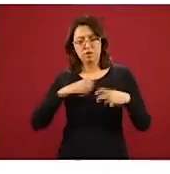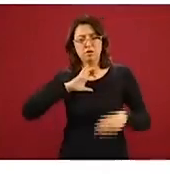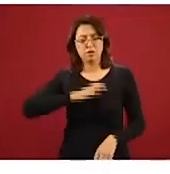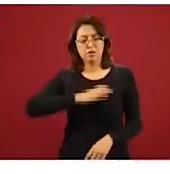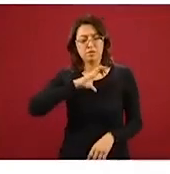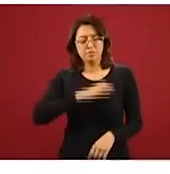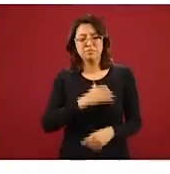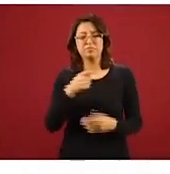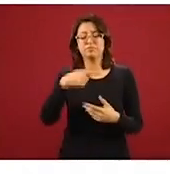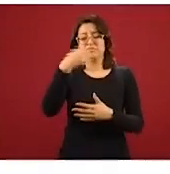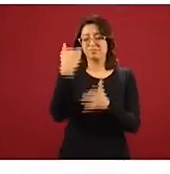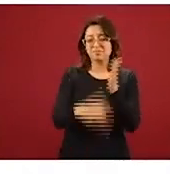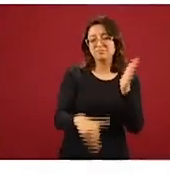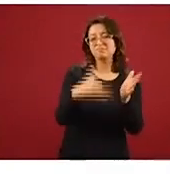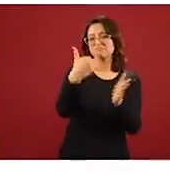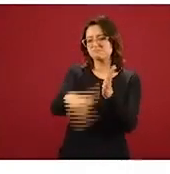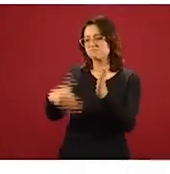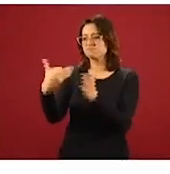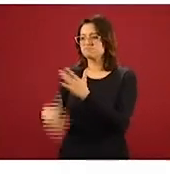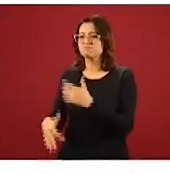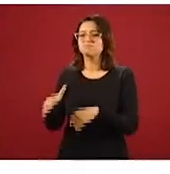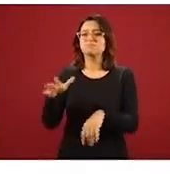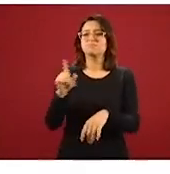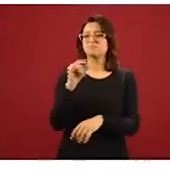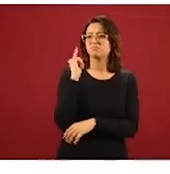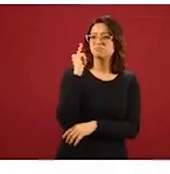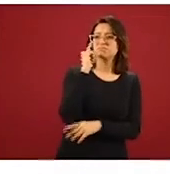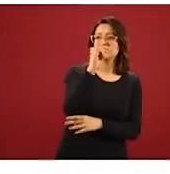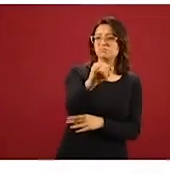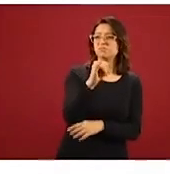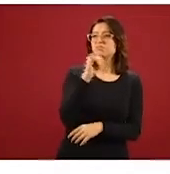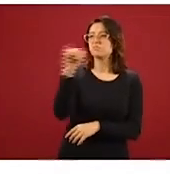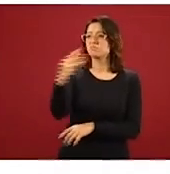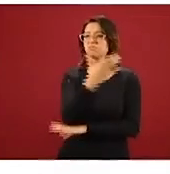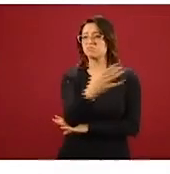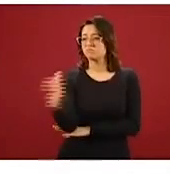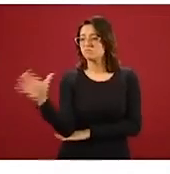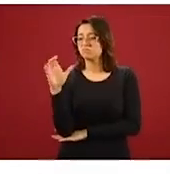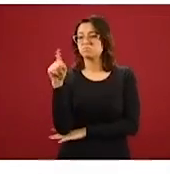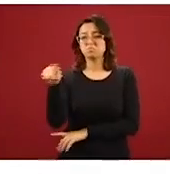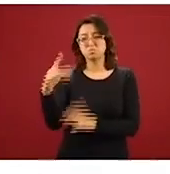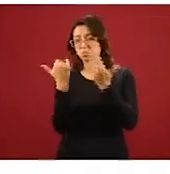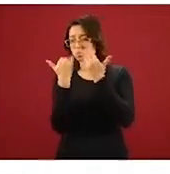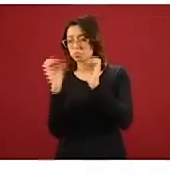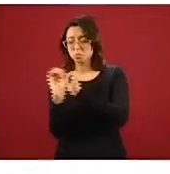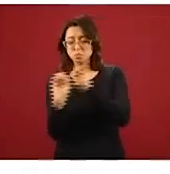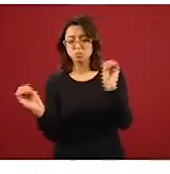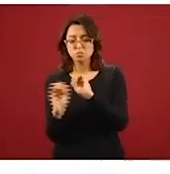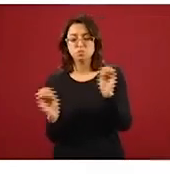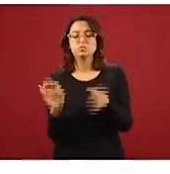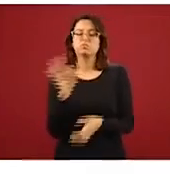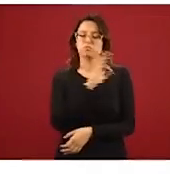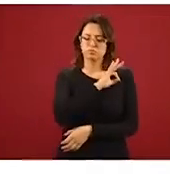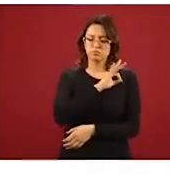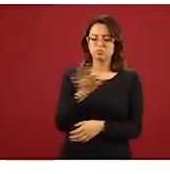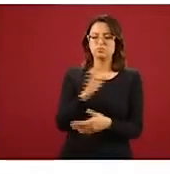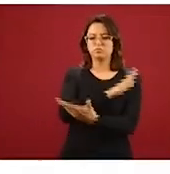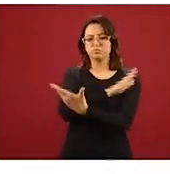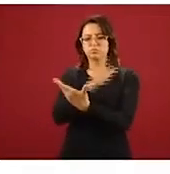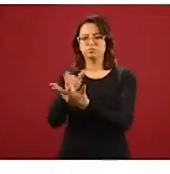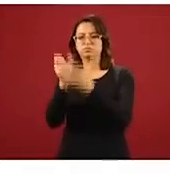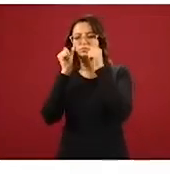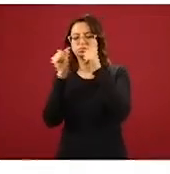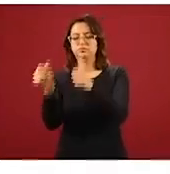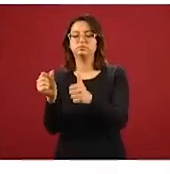con mayor carencia en la periferia de las zonas urbanas o en las zonas rurales, pueda ser atendida. Entonces, se lleva